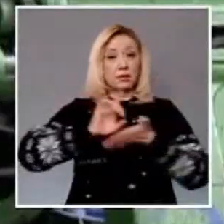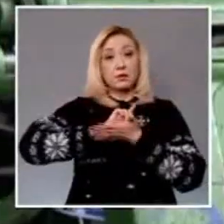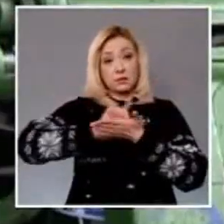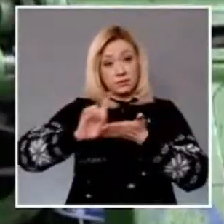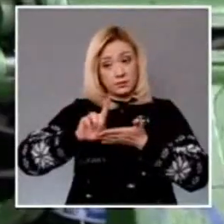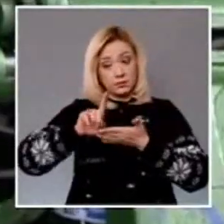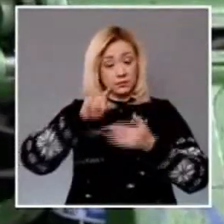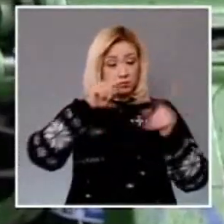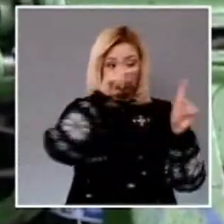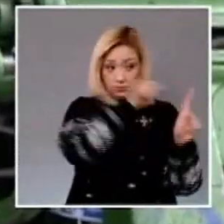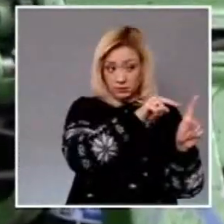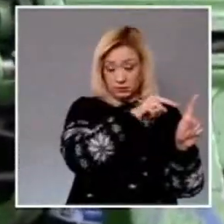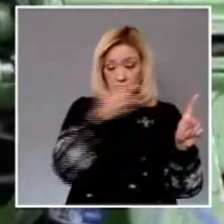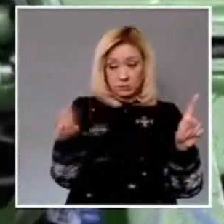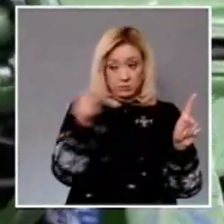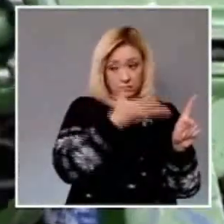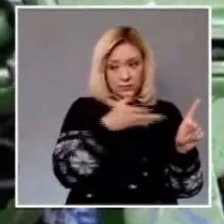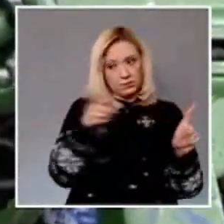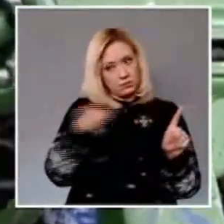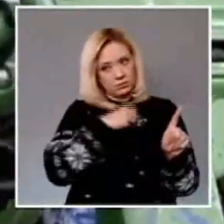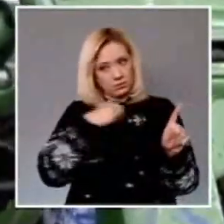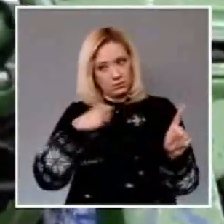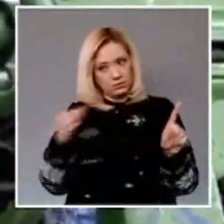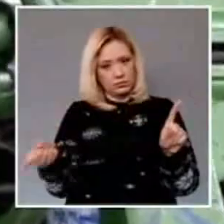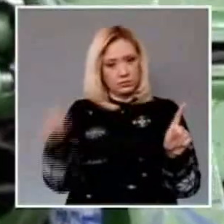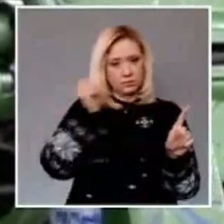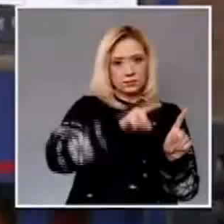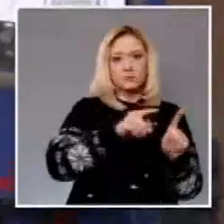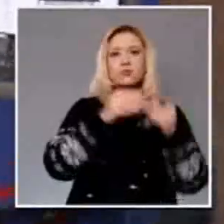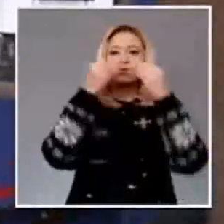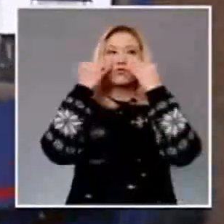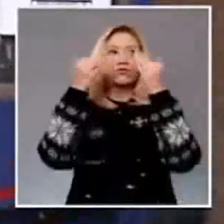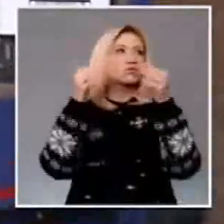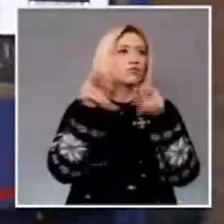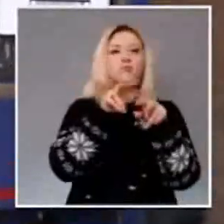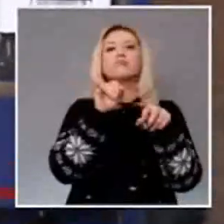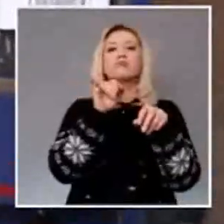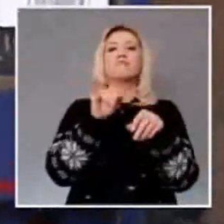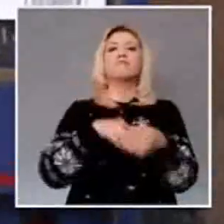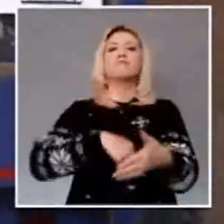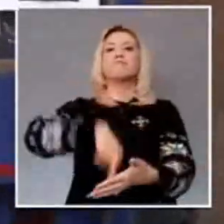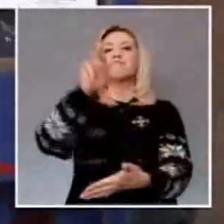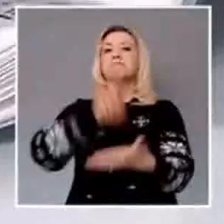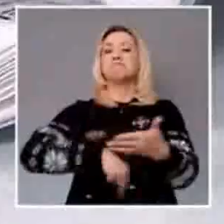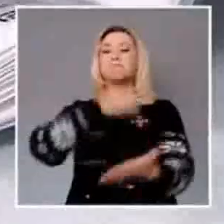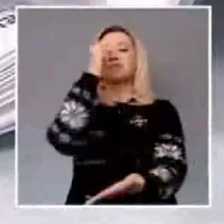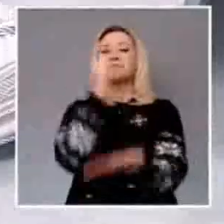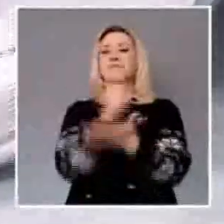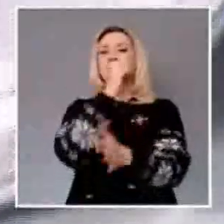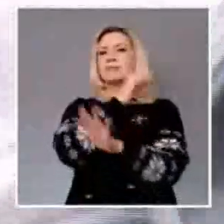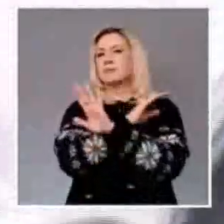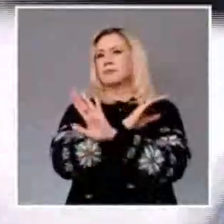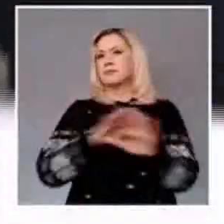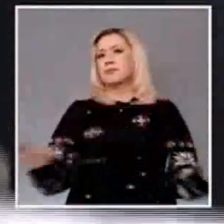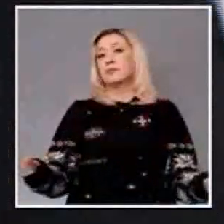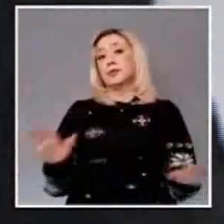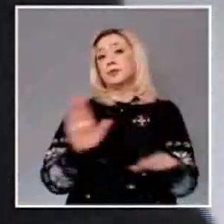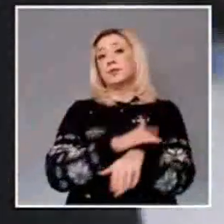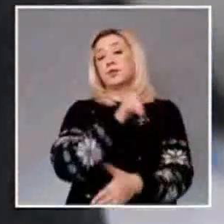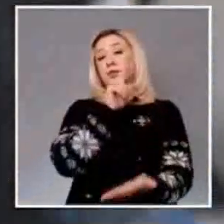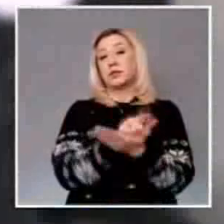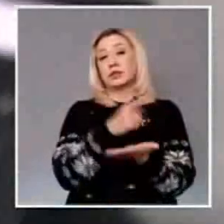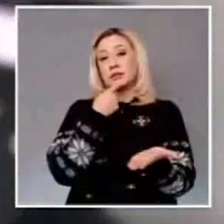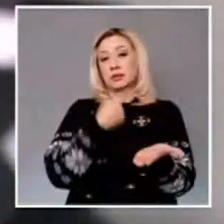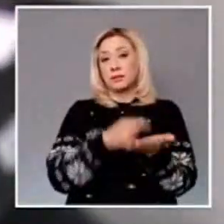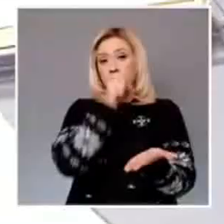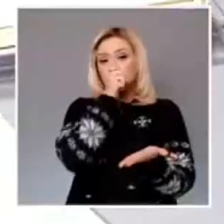será verificado por la autoridad y una vez aprobada su validez, producirá todos los efectos jurídicos inherentes a un laudo, quedando las